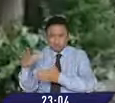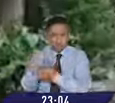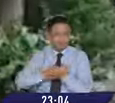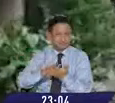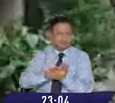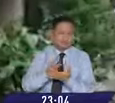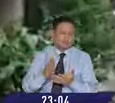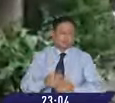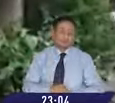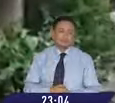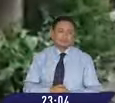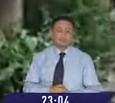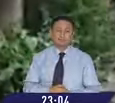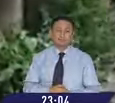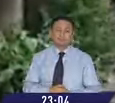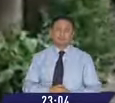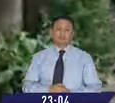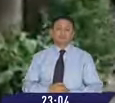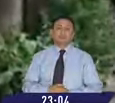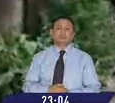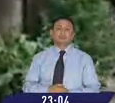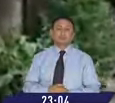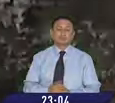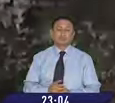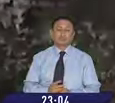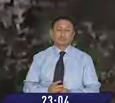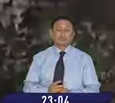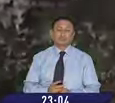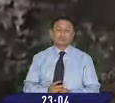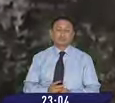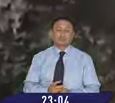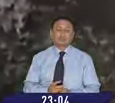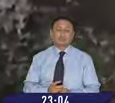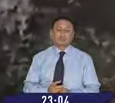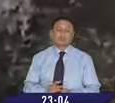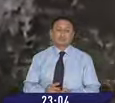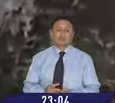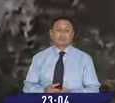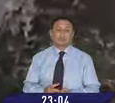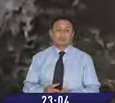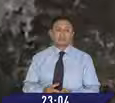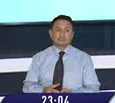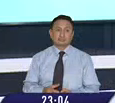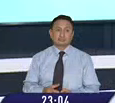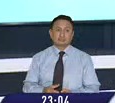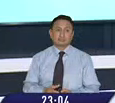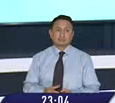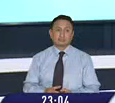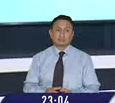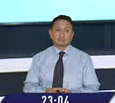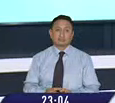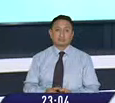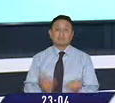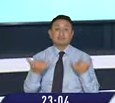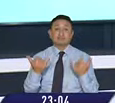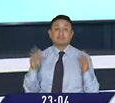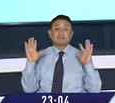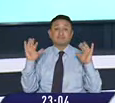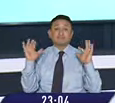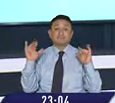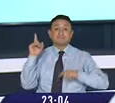anegadas. Con la realización de Paola Castillo, informó Álvaro Terán. Con esto